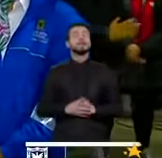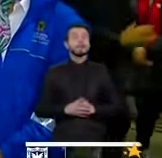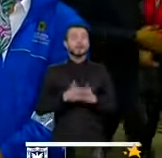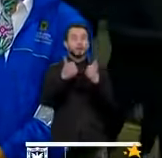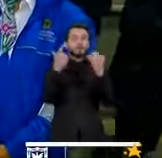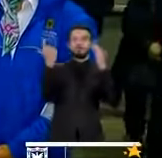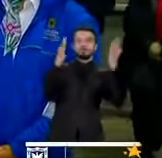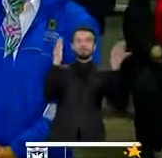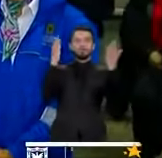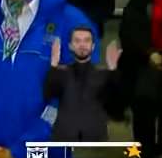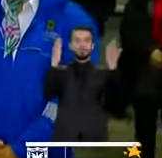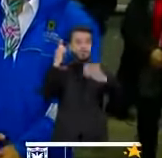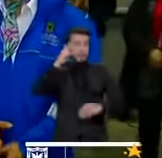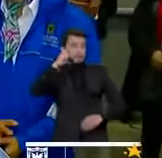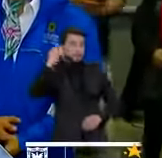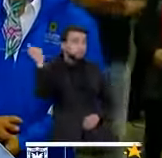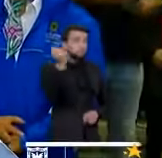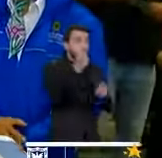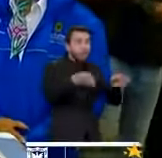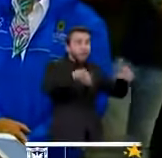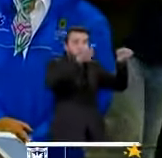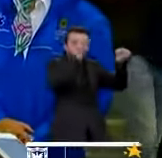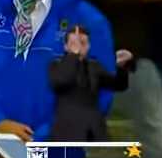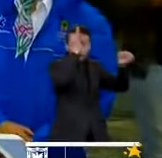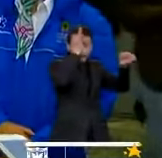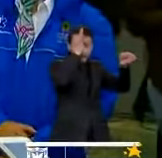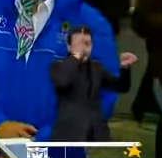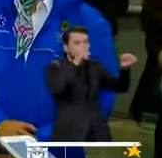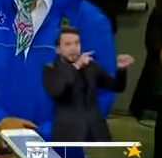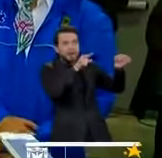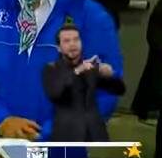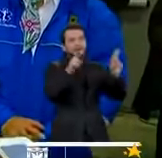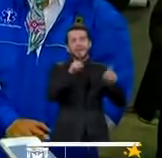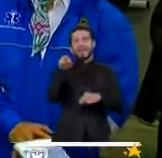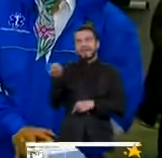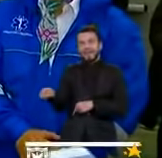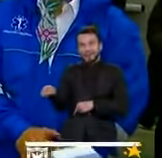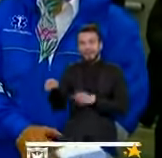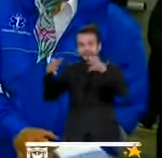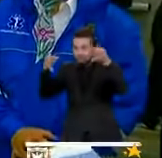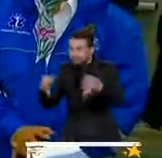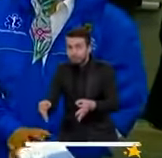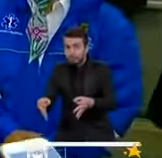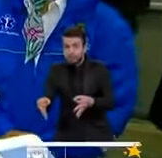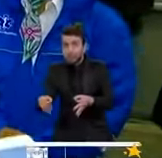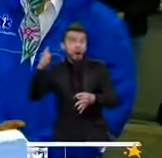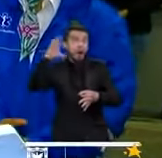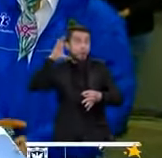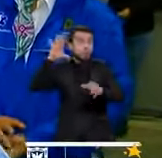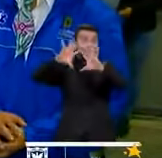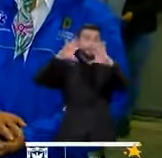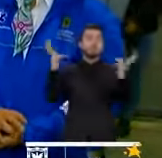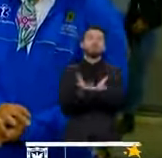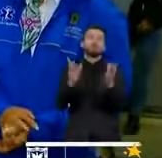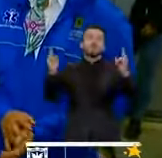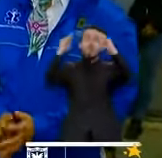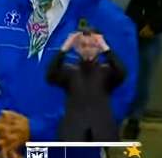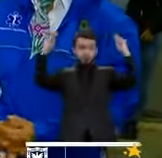ahora es montar estas grandes carpas de hospitales militares que tienen unas camillas normalmente para atender a los